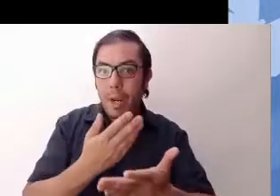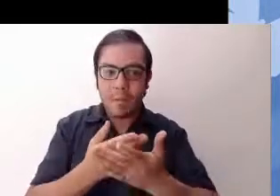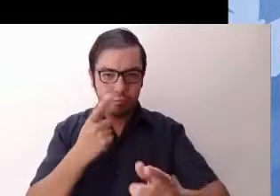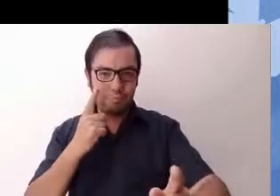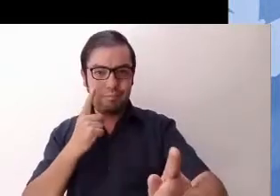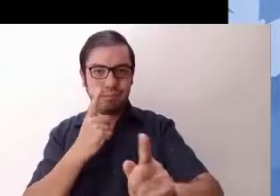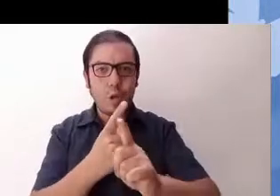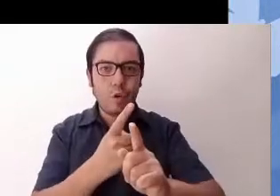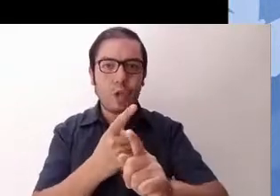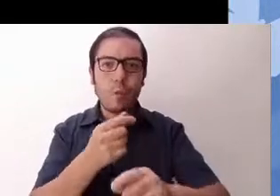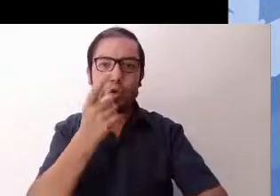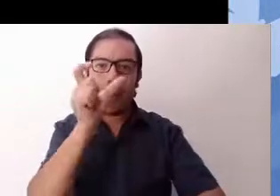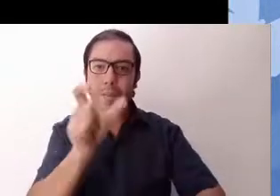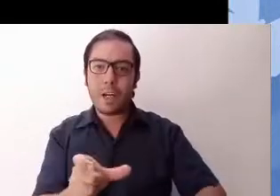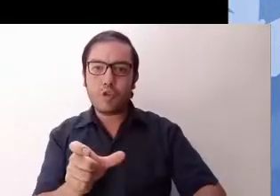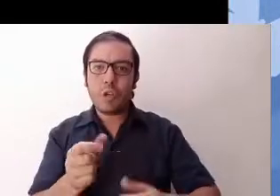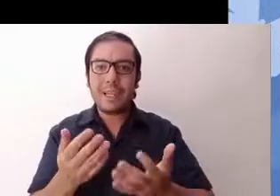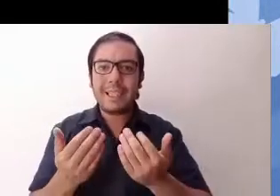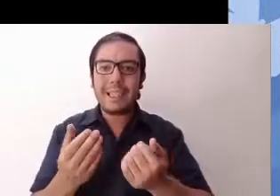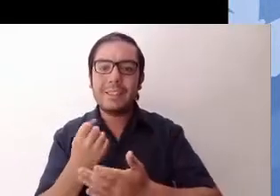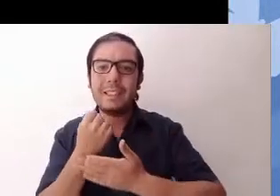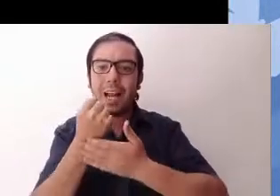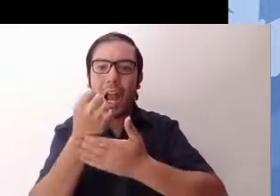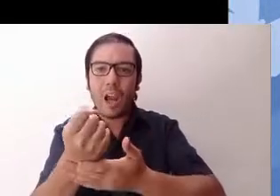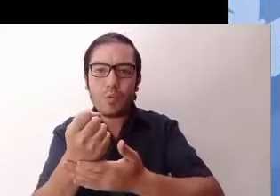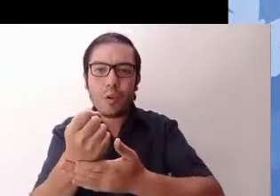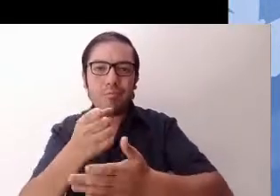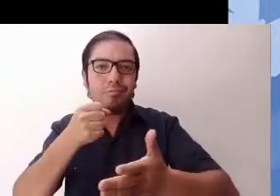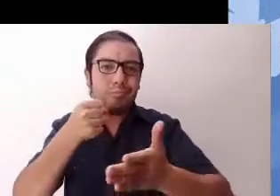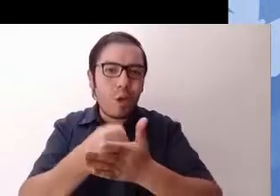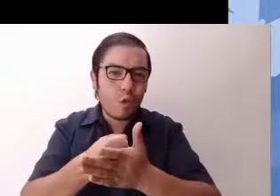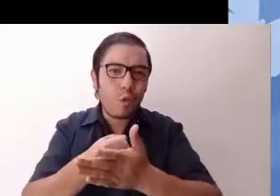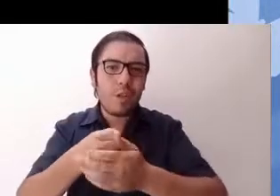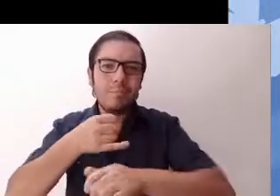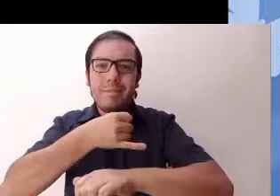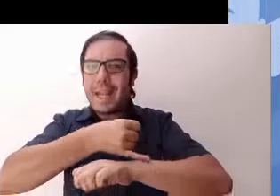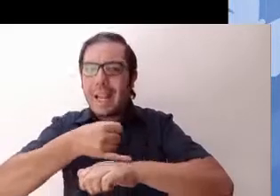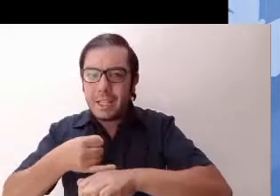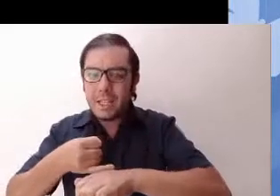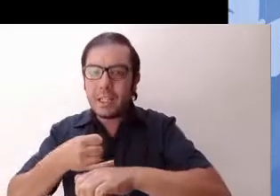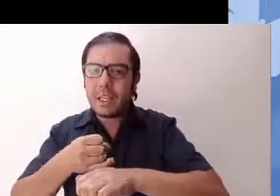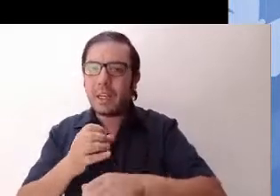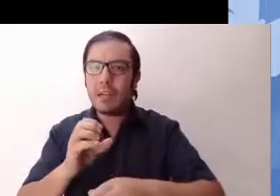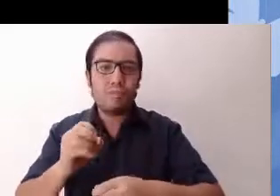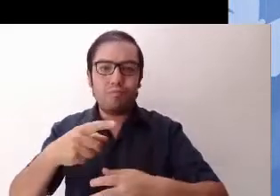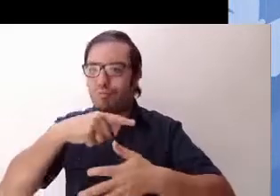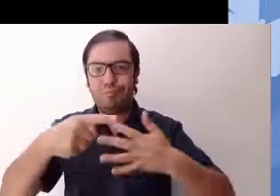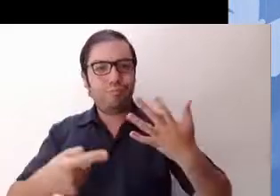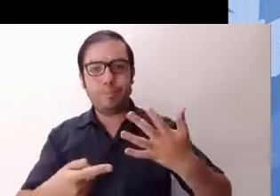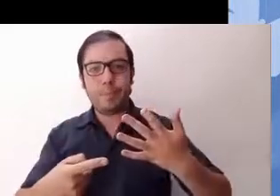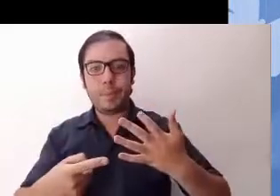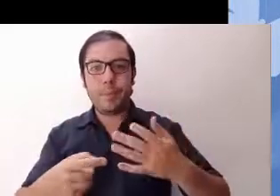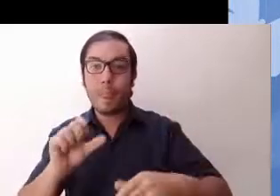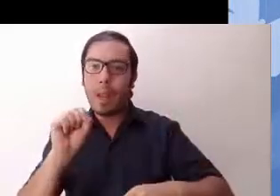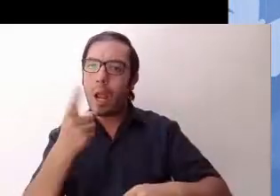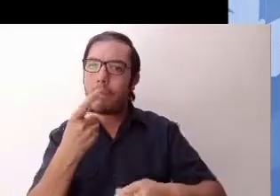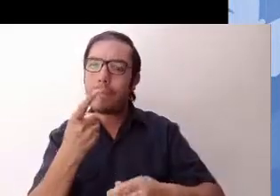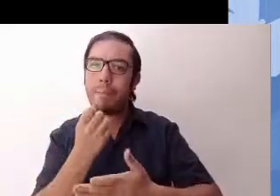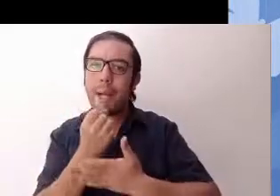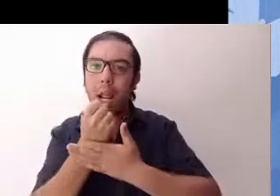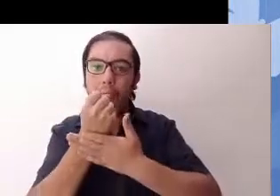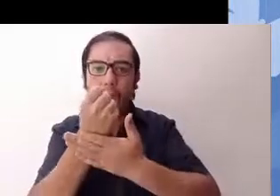un accidente, un herido o una persona que lo necesite. Recordar que los primeros auxilios son la